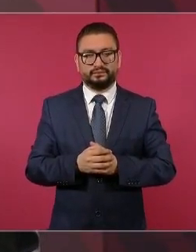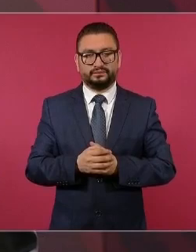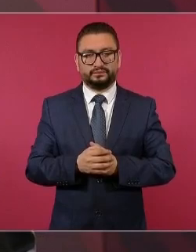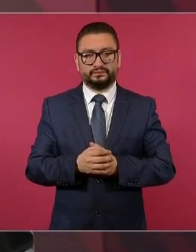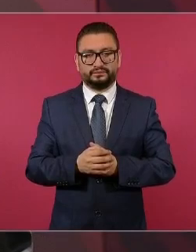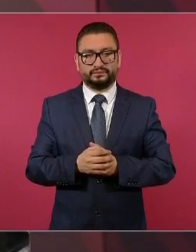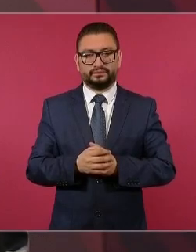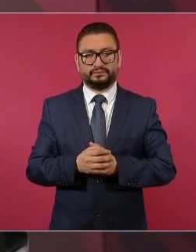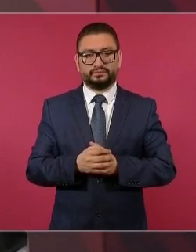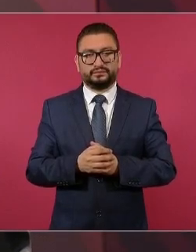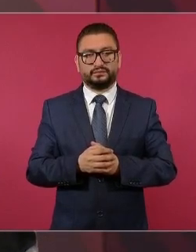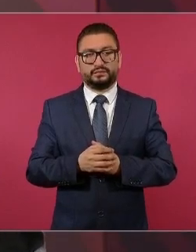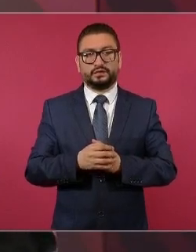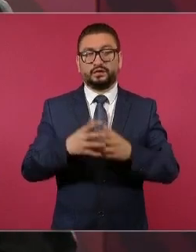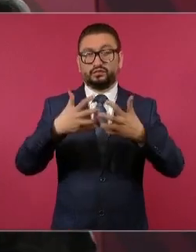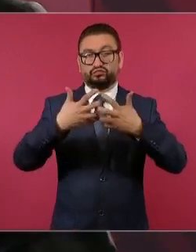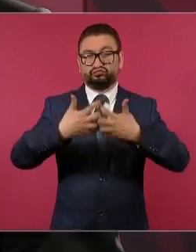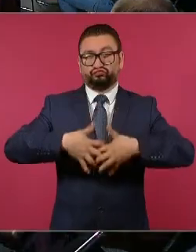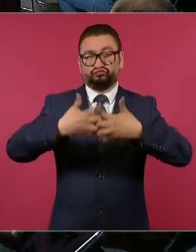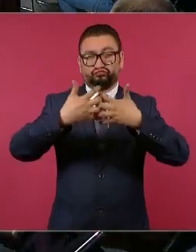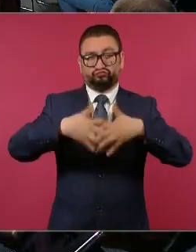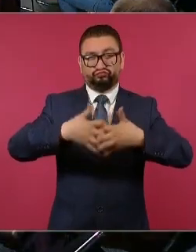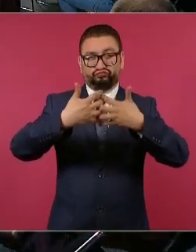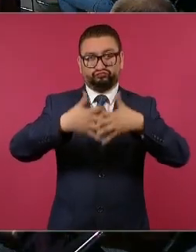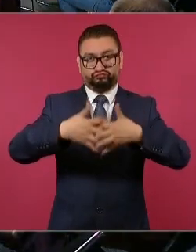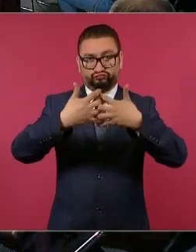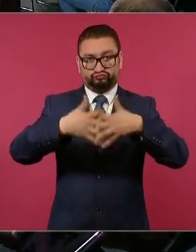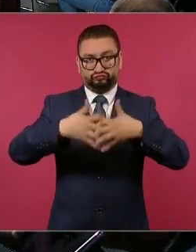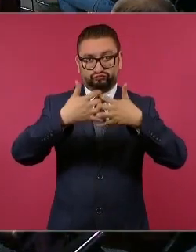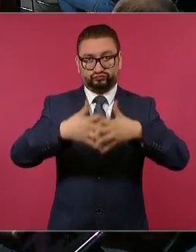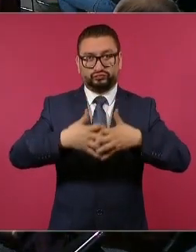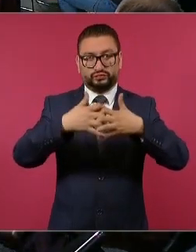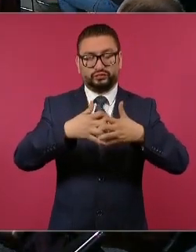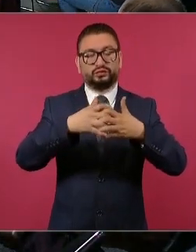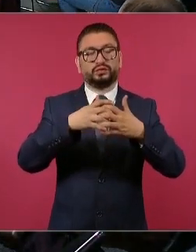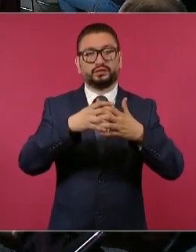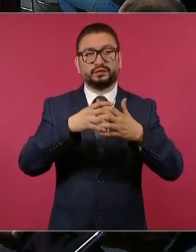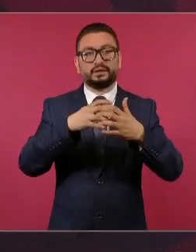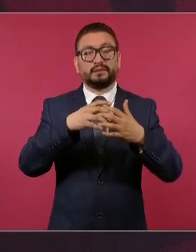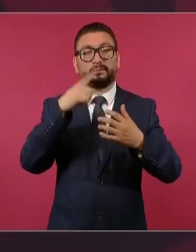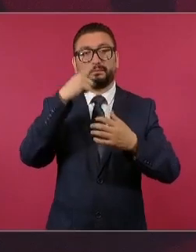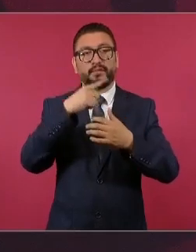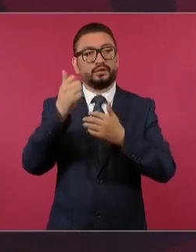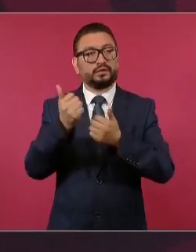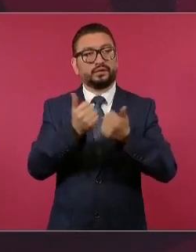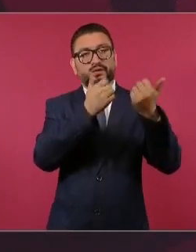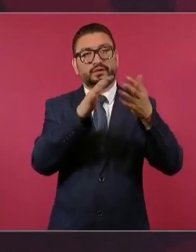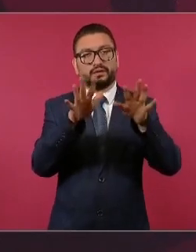trasladar todas las fábricas de semiconductores a Arizona,